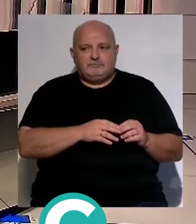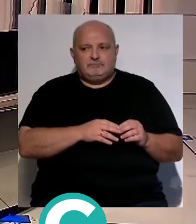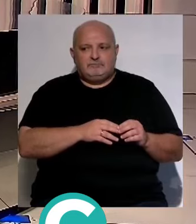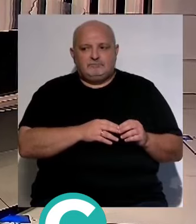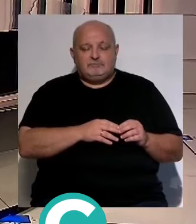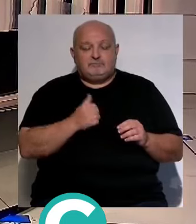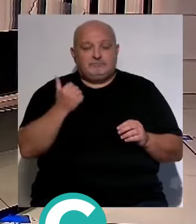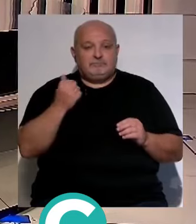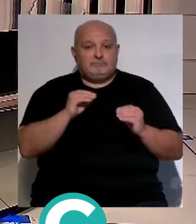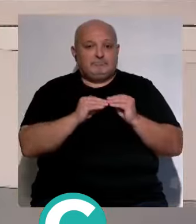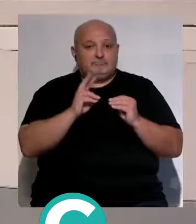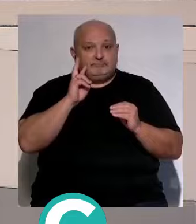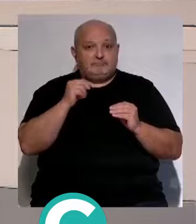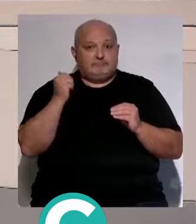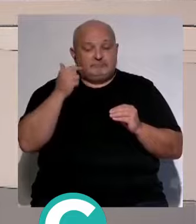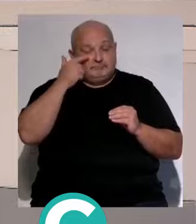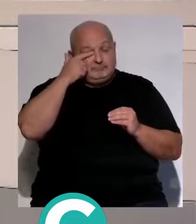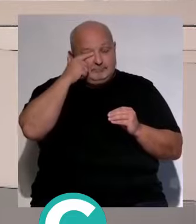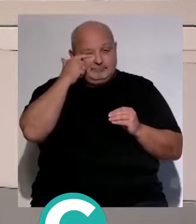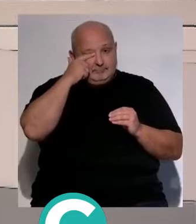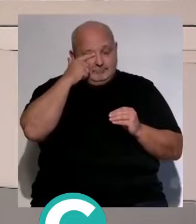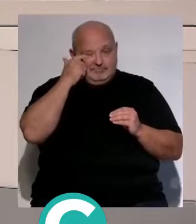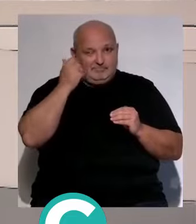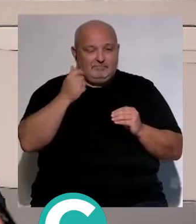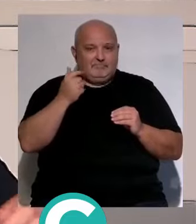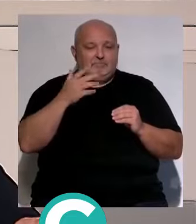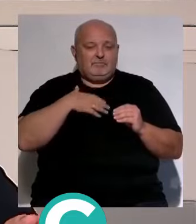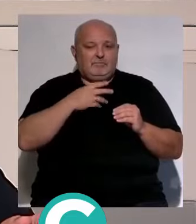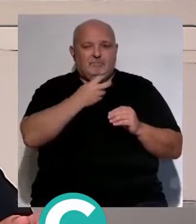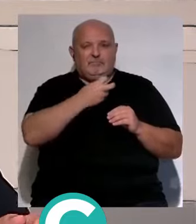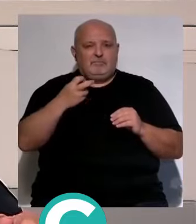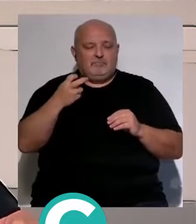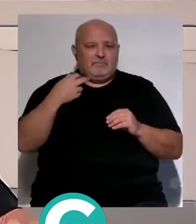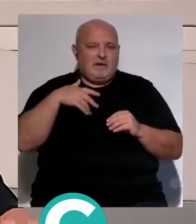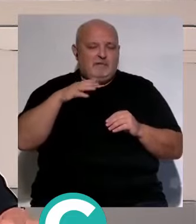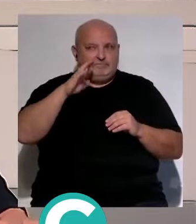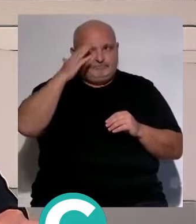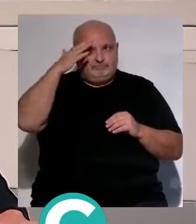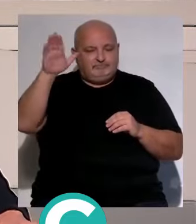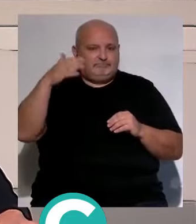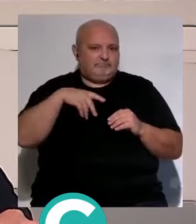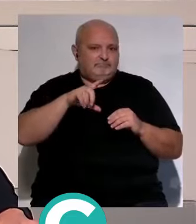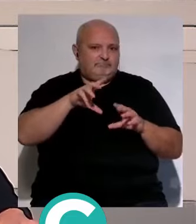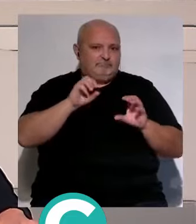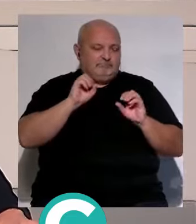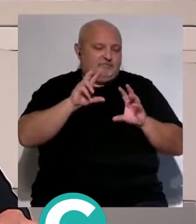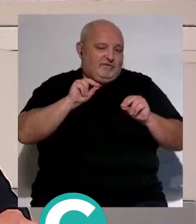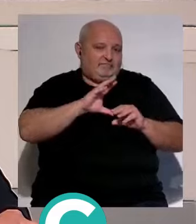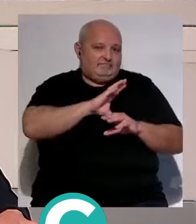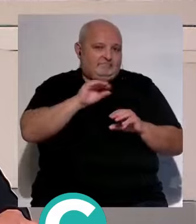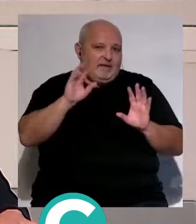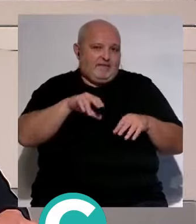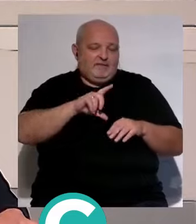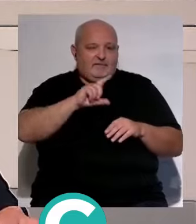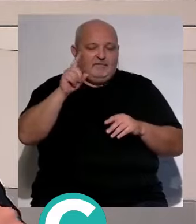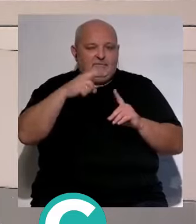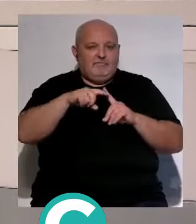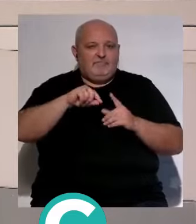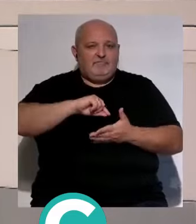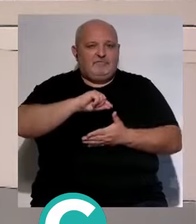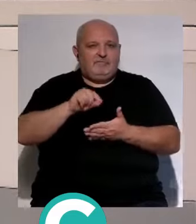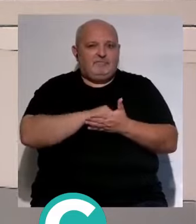contento. De esta manera anunció ESPN la llegada de Conan Jeremías Ledesma a Argentina para